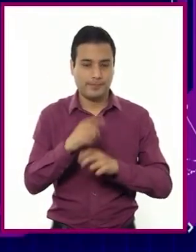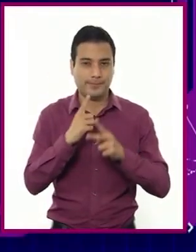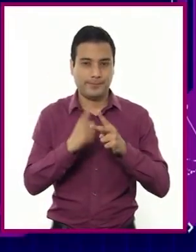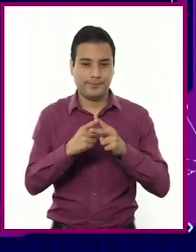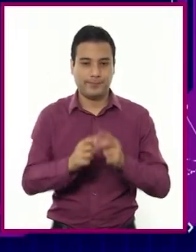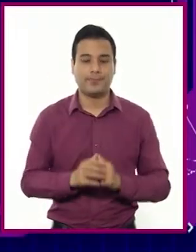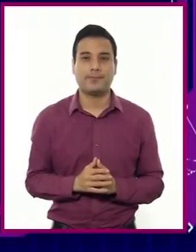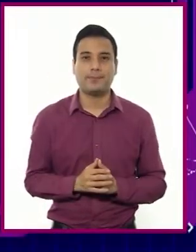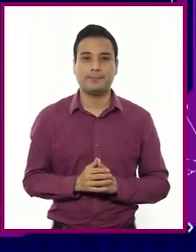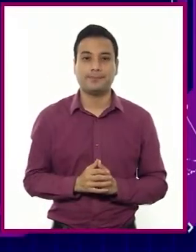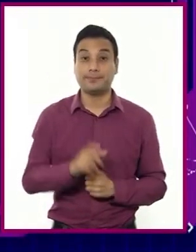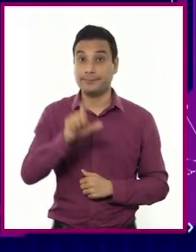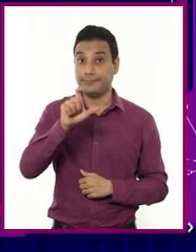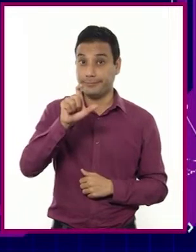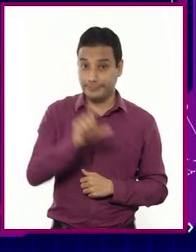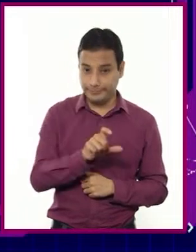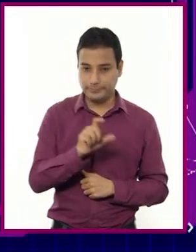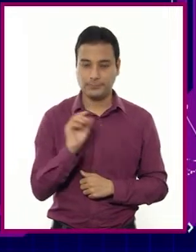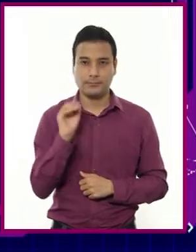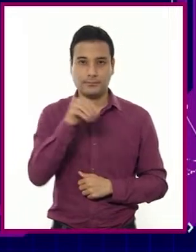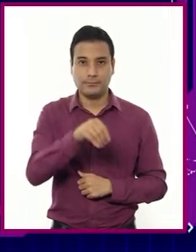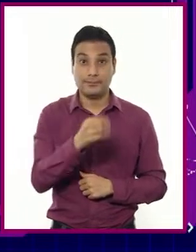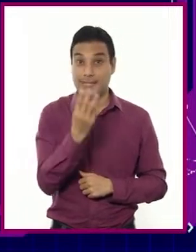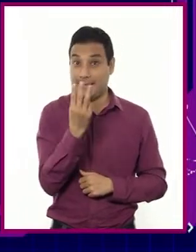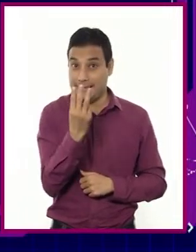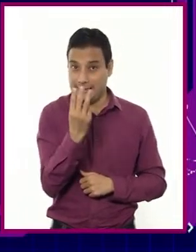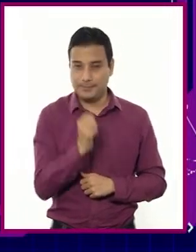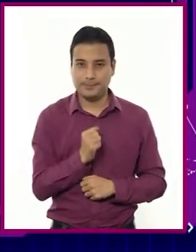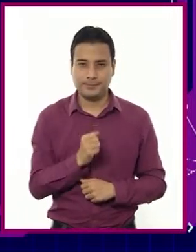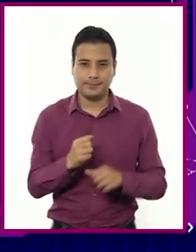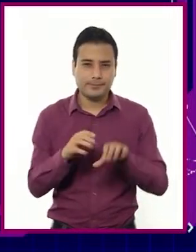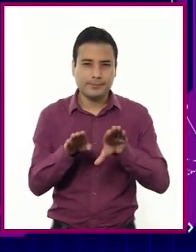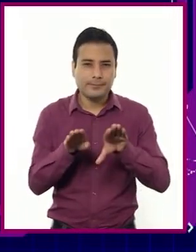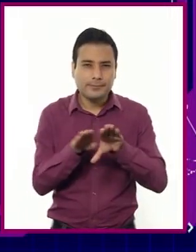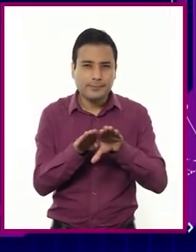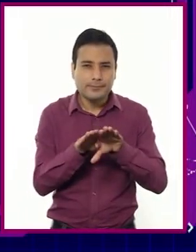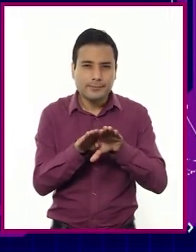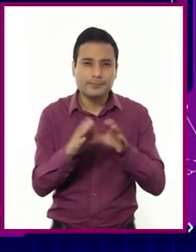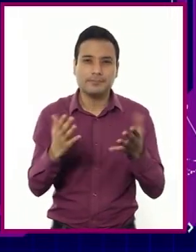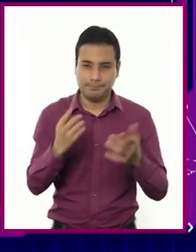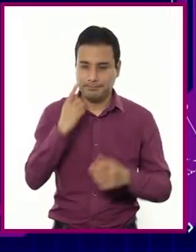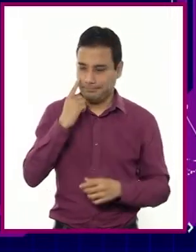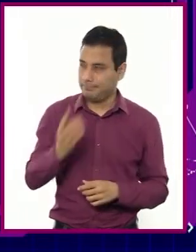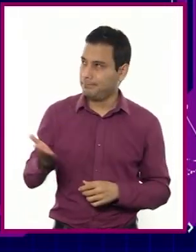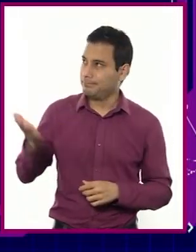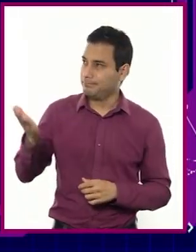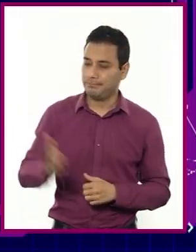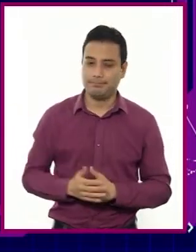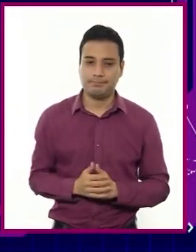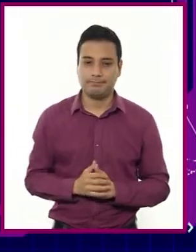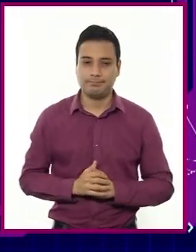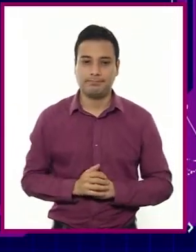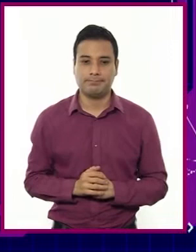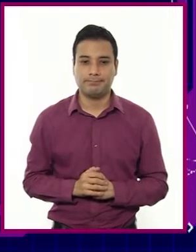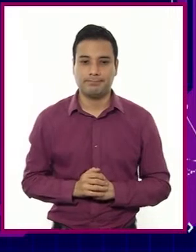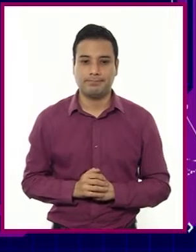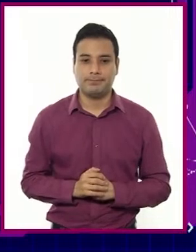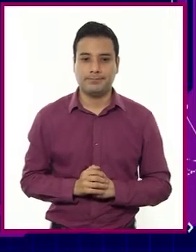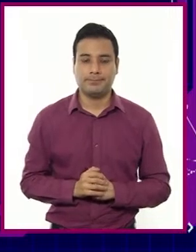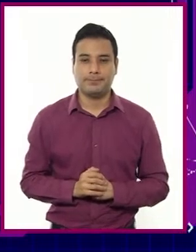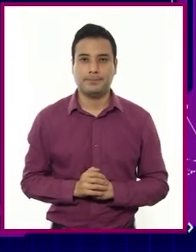Sustituimos la x por 3 en la ecuación y nos queda la expresión 0.74 por 3